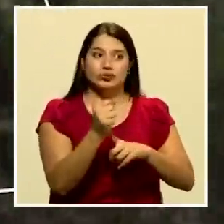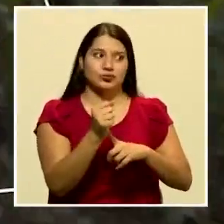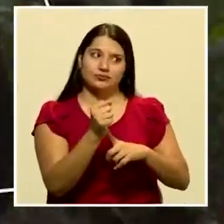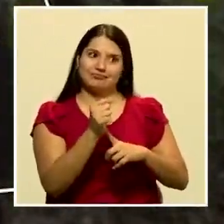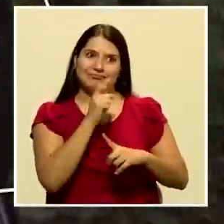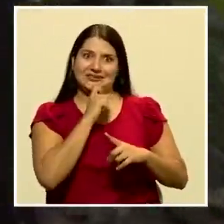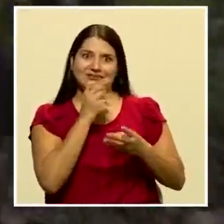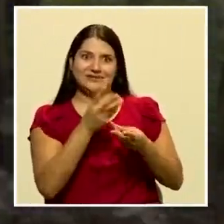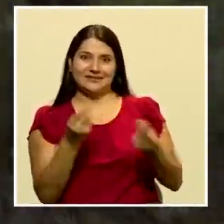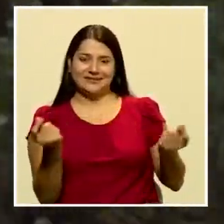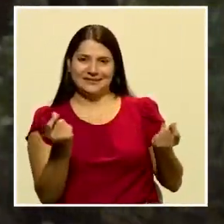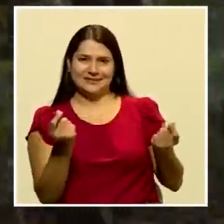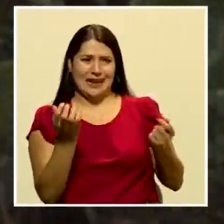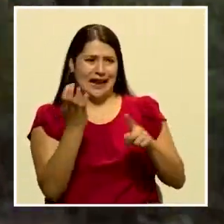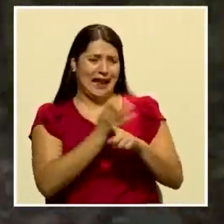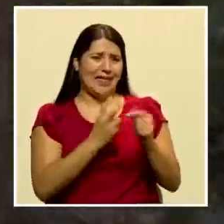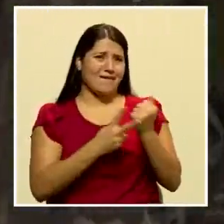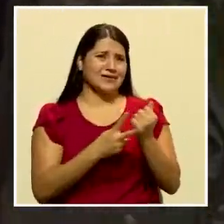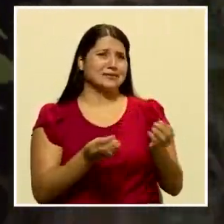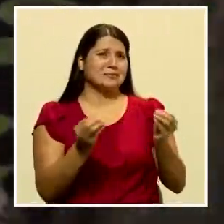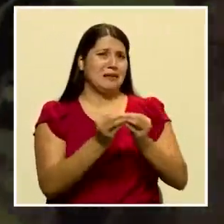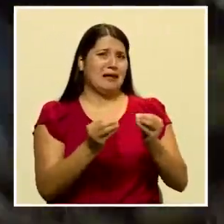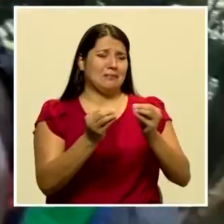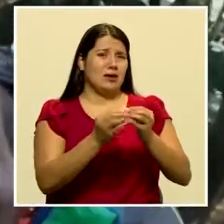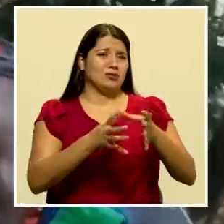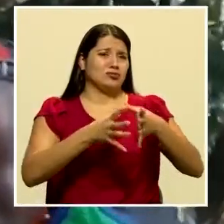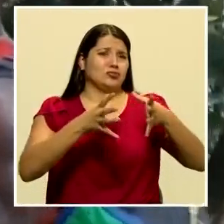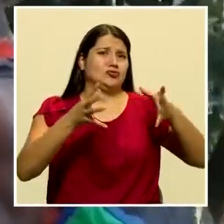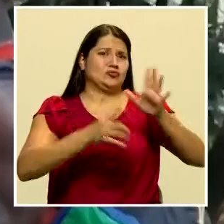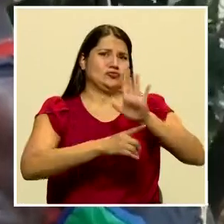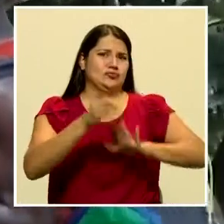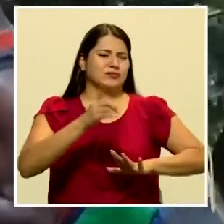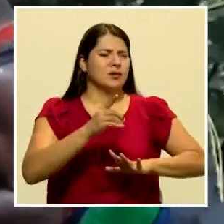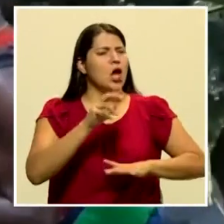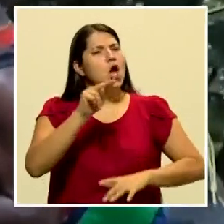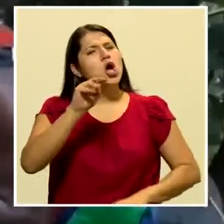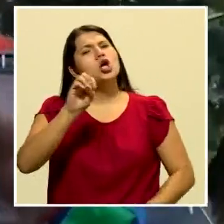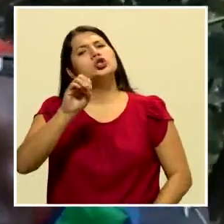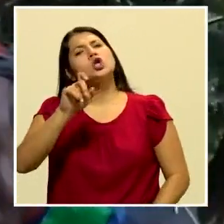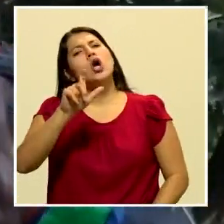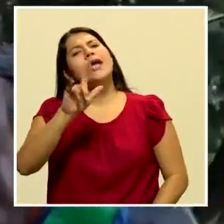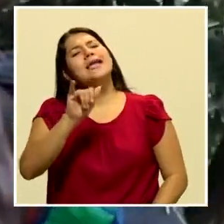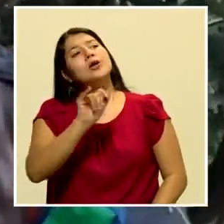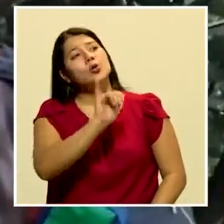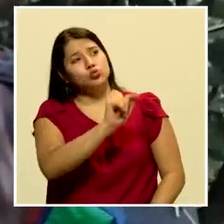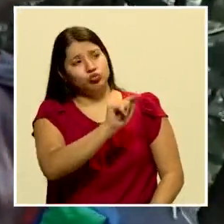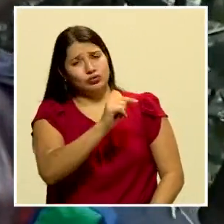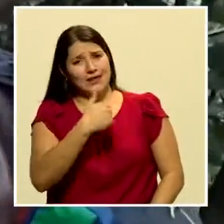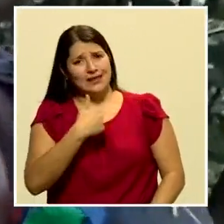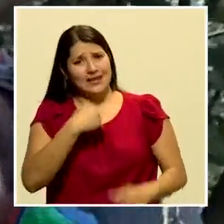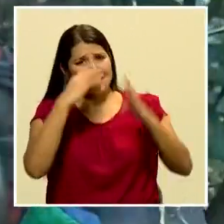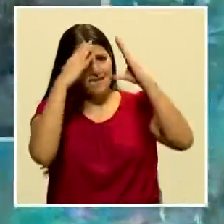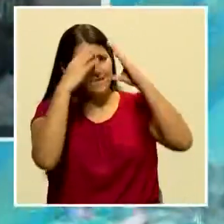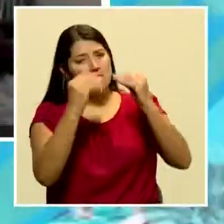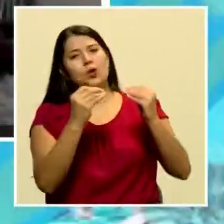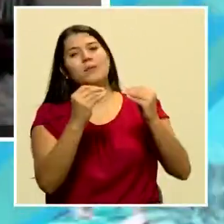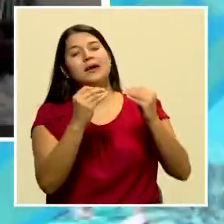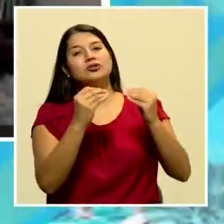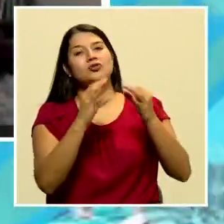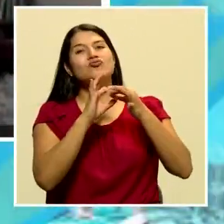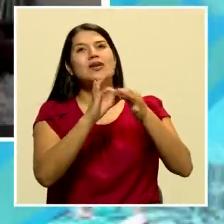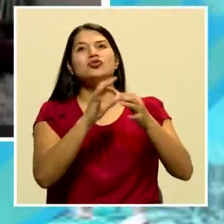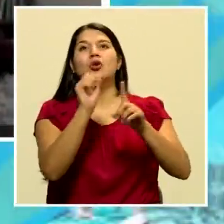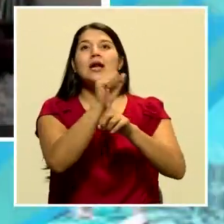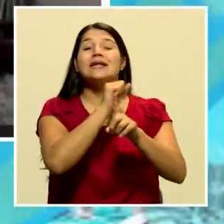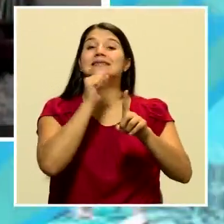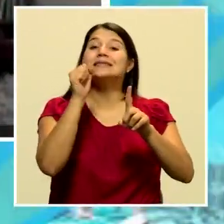desaparecer, está en crecimiento. Noelia, usted tiene información justamente como parte del reporteo de la